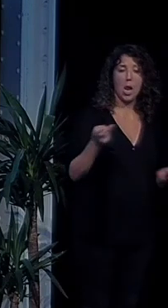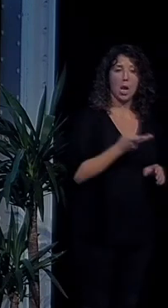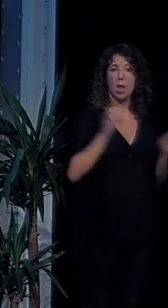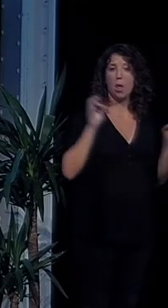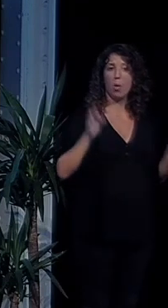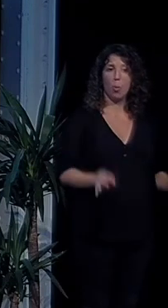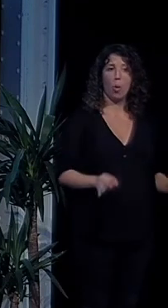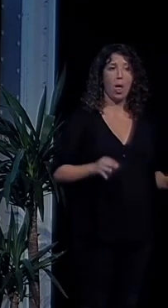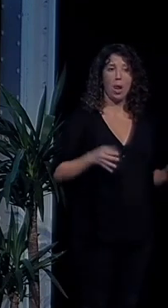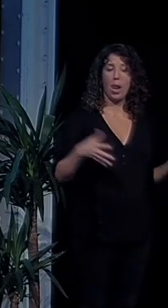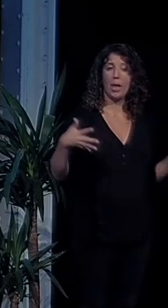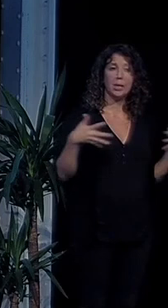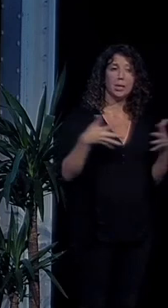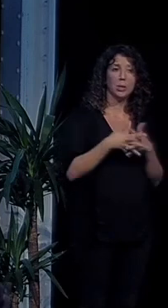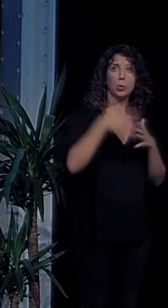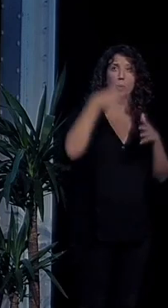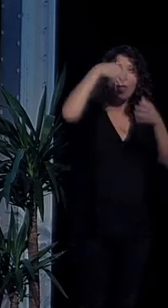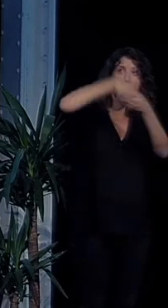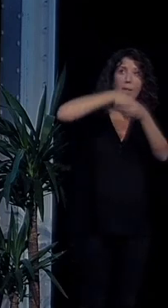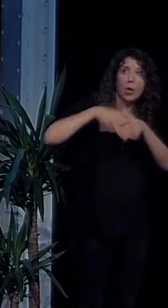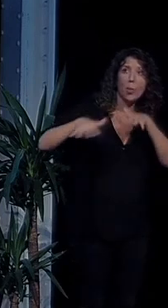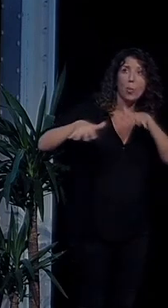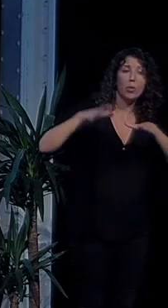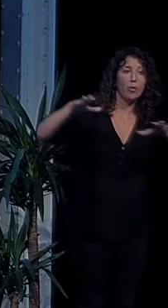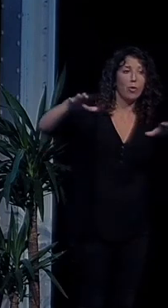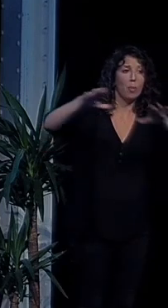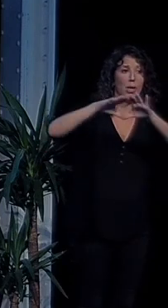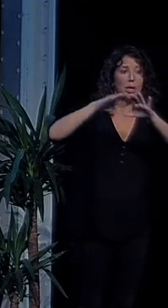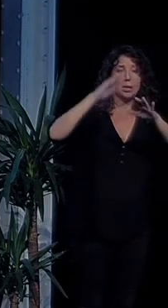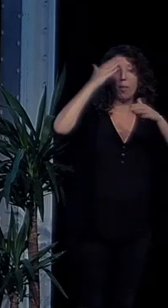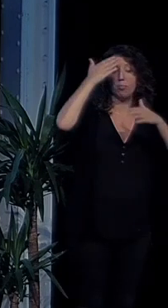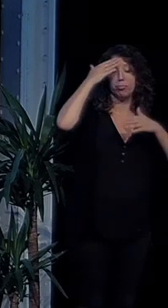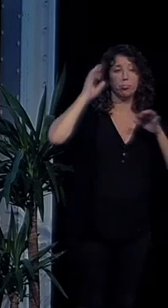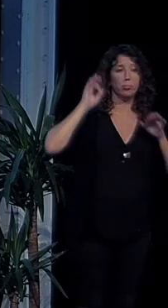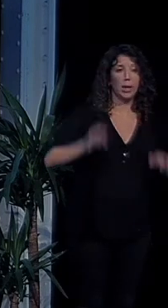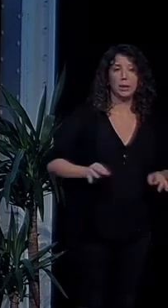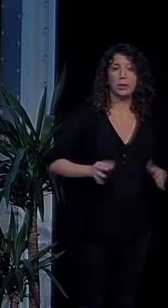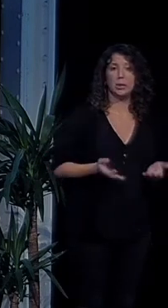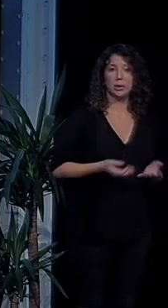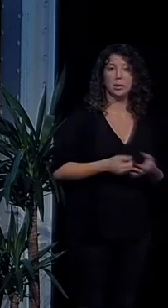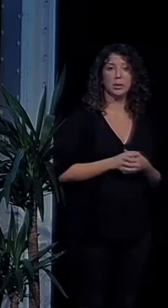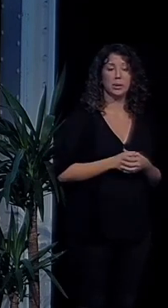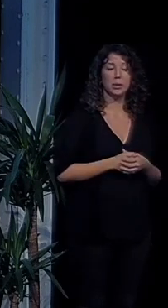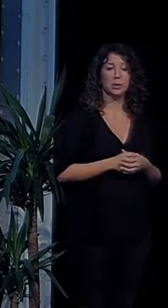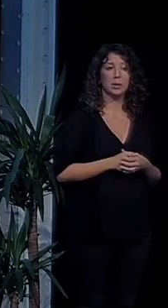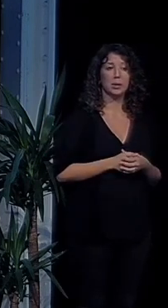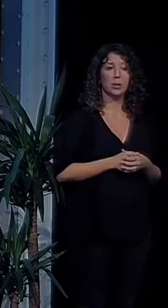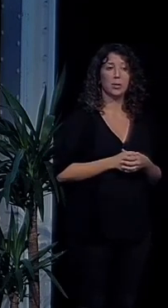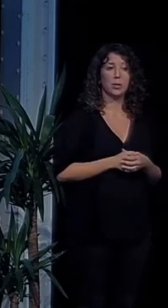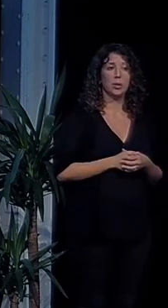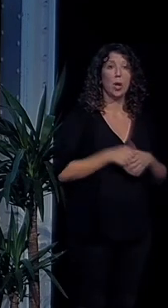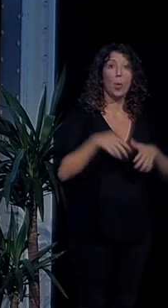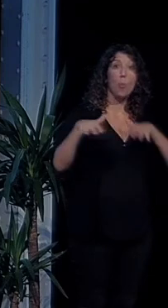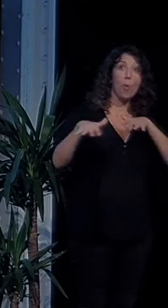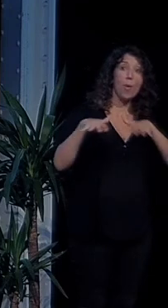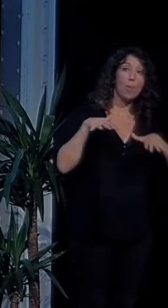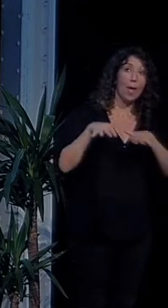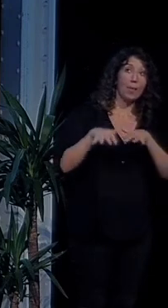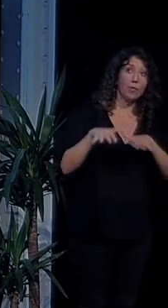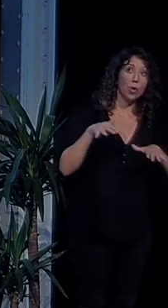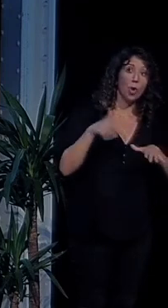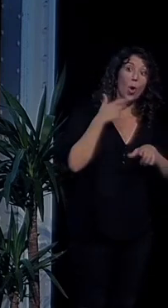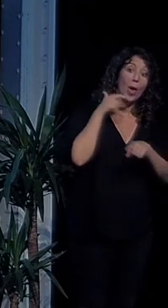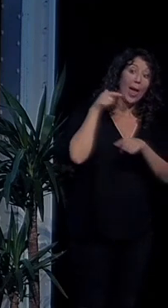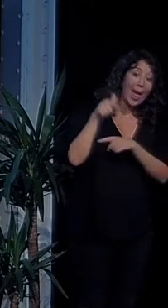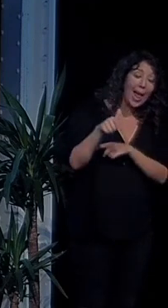misma estructura dentro del movimiento feminista. A mí me parece fundamental. O sea, yo no quiero formar parte de un movimiento que